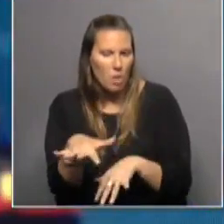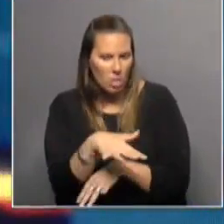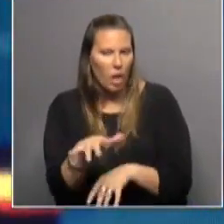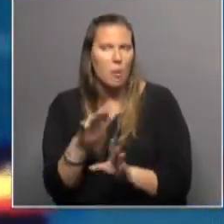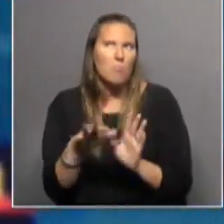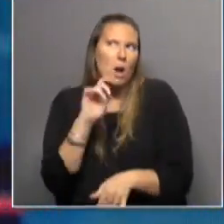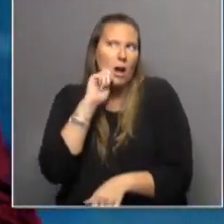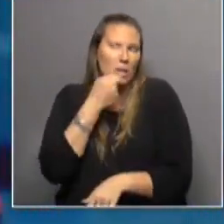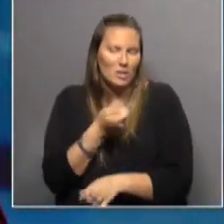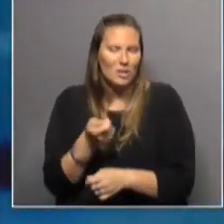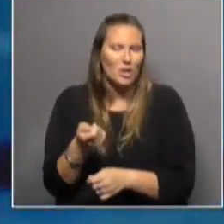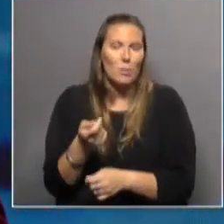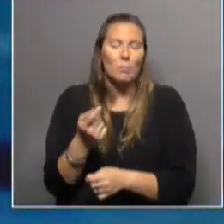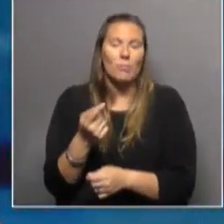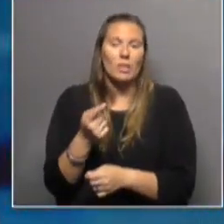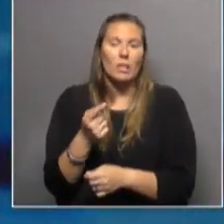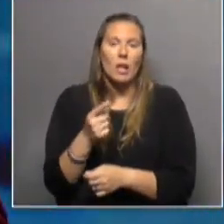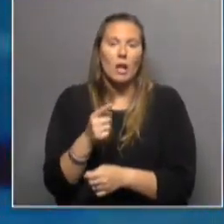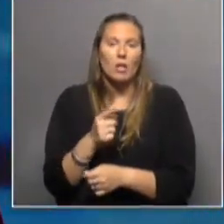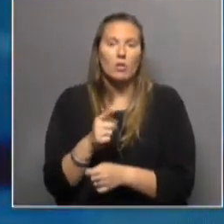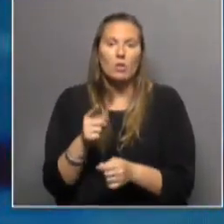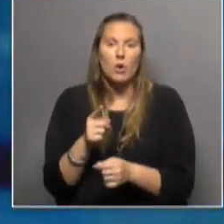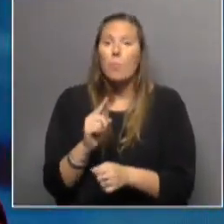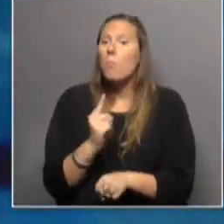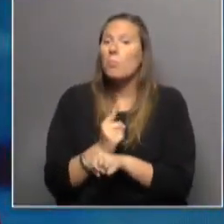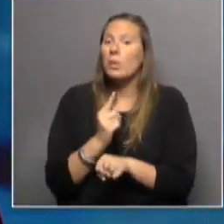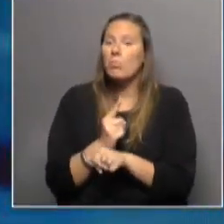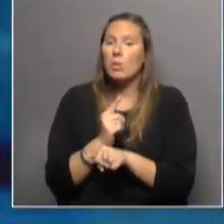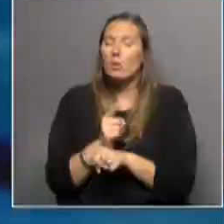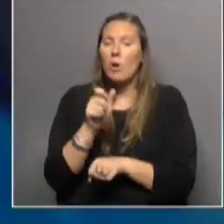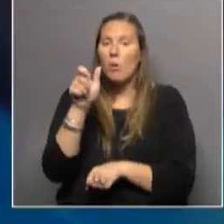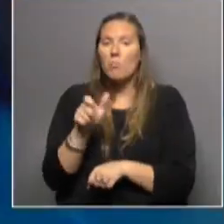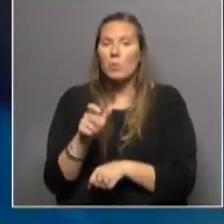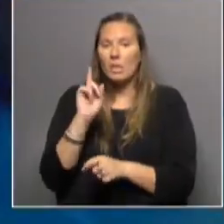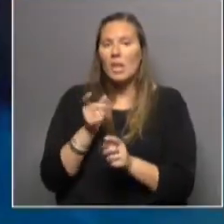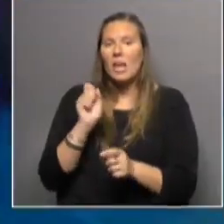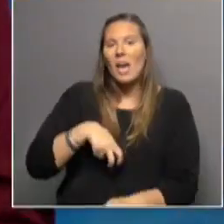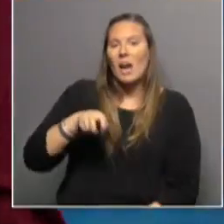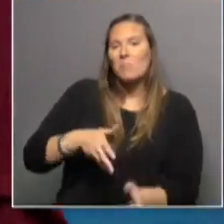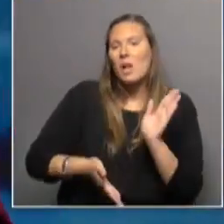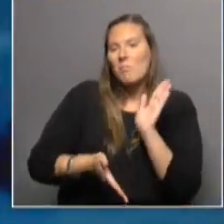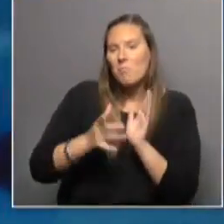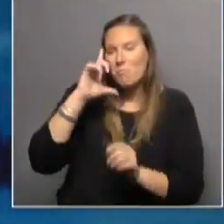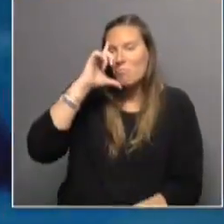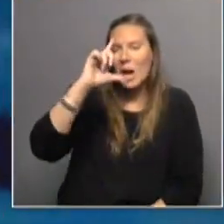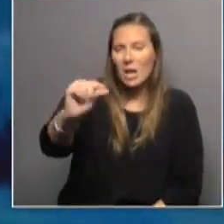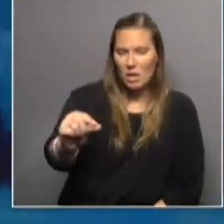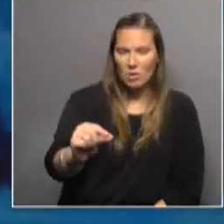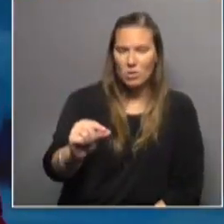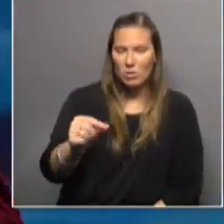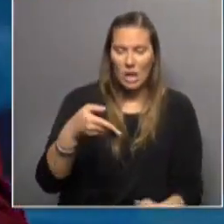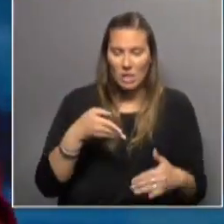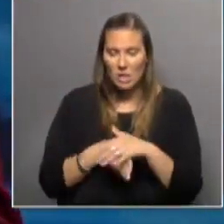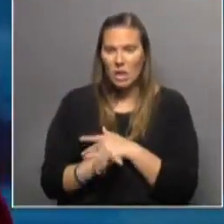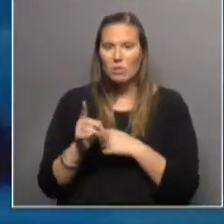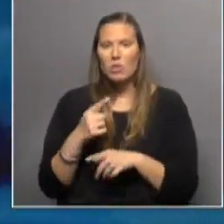hacer el fuego. Y no son los que suelen llenarse primero, porque claro, la gente cuando llega... que caminar más. Exactamente, exactamente. Están más lejos, pero